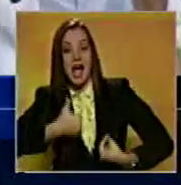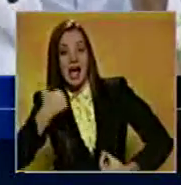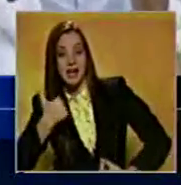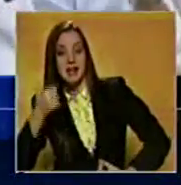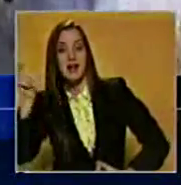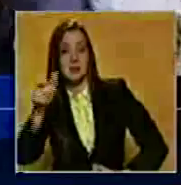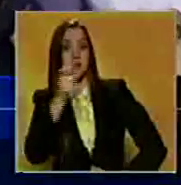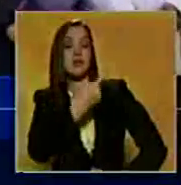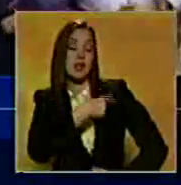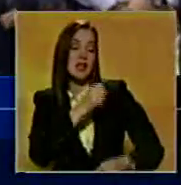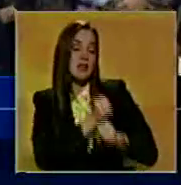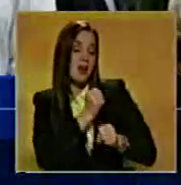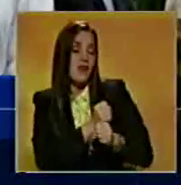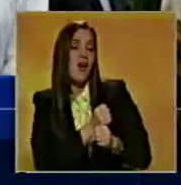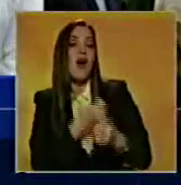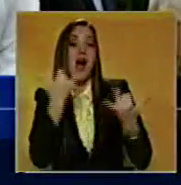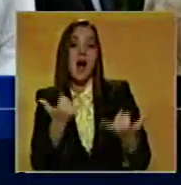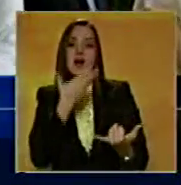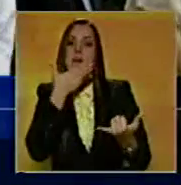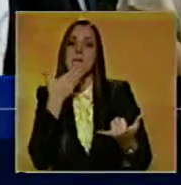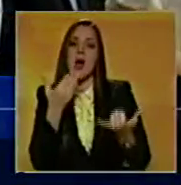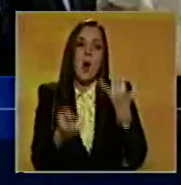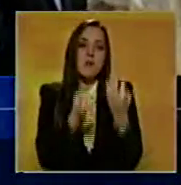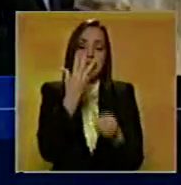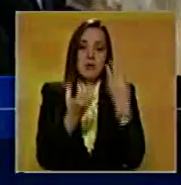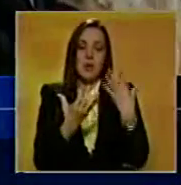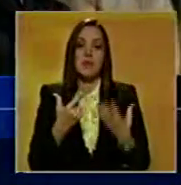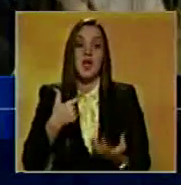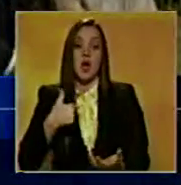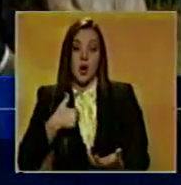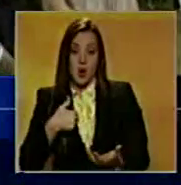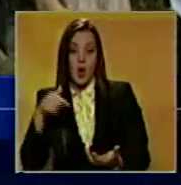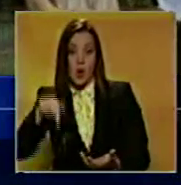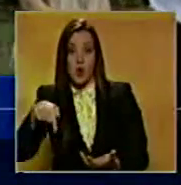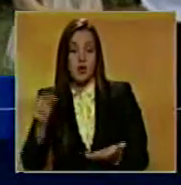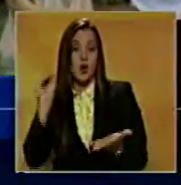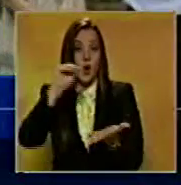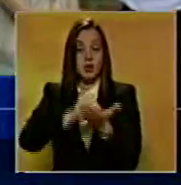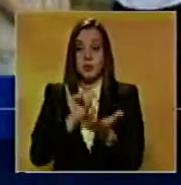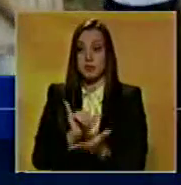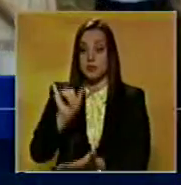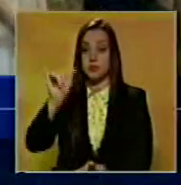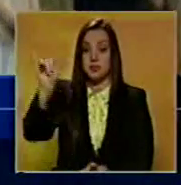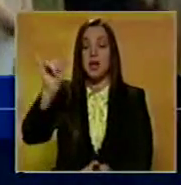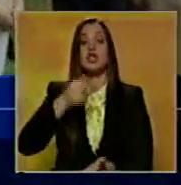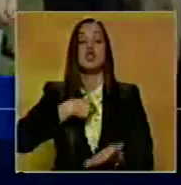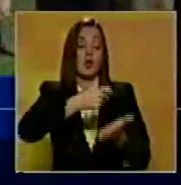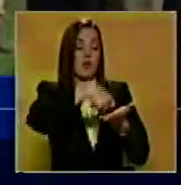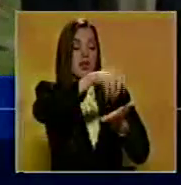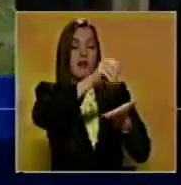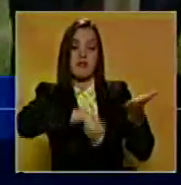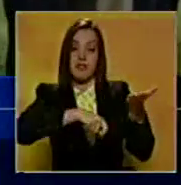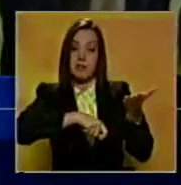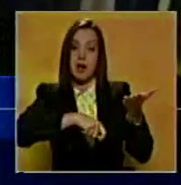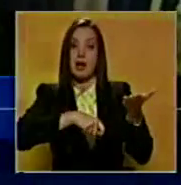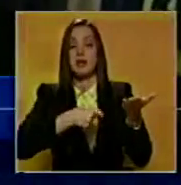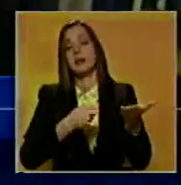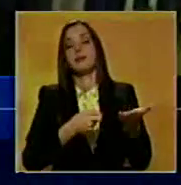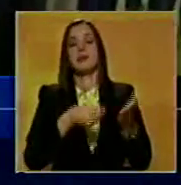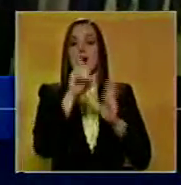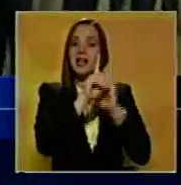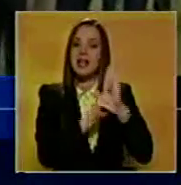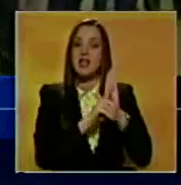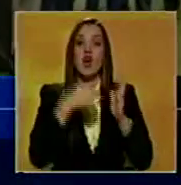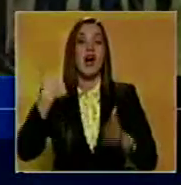si tienen un trabajo hoy apenas aterricé de vuelta en la ciudad buenos aires voy a firmar el decreto por cual la argentina